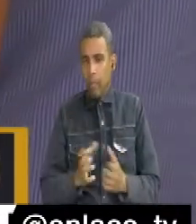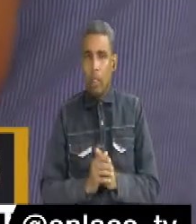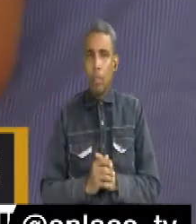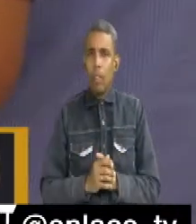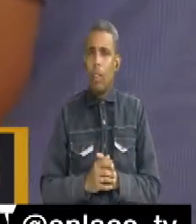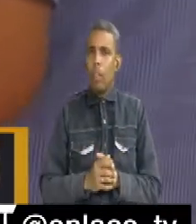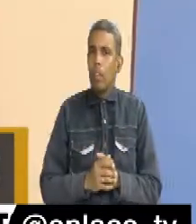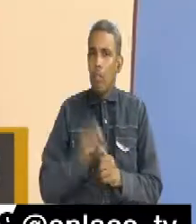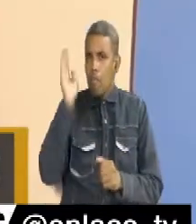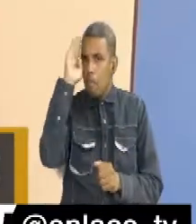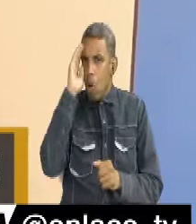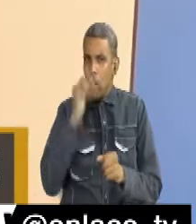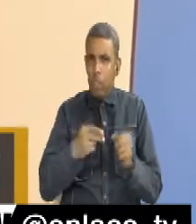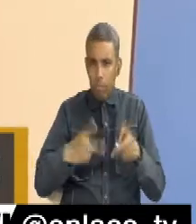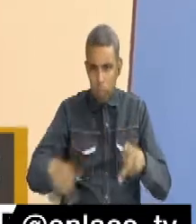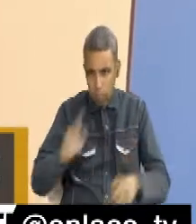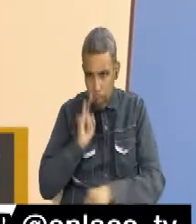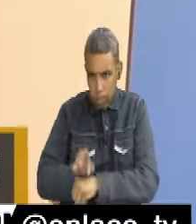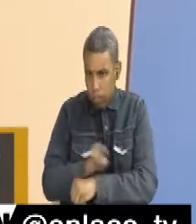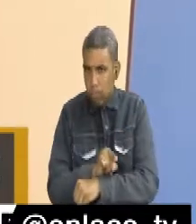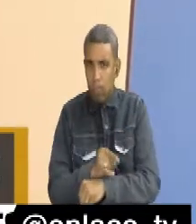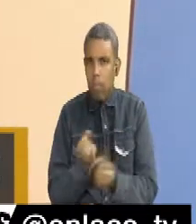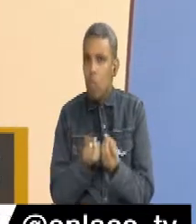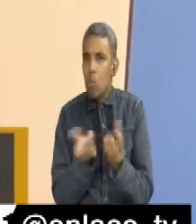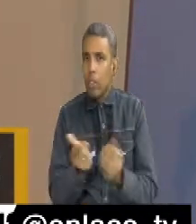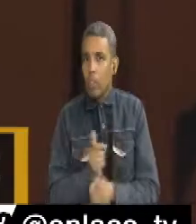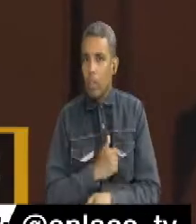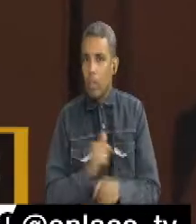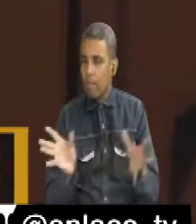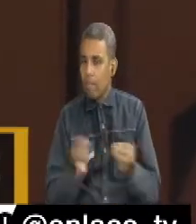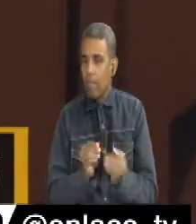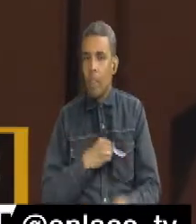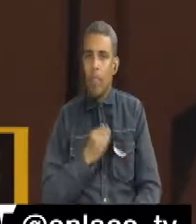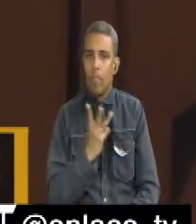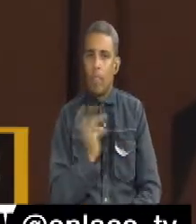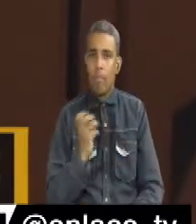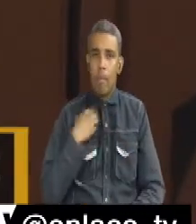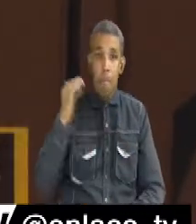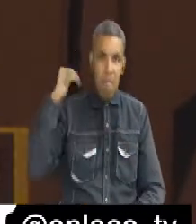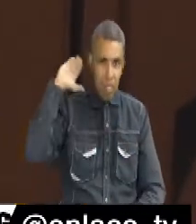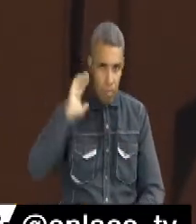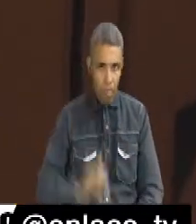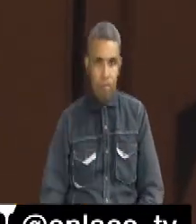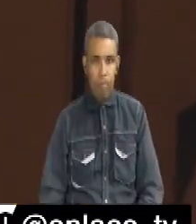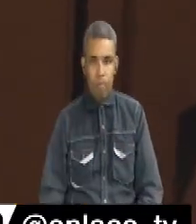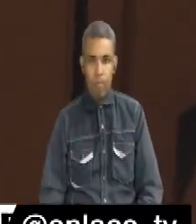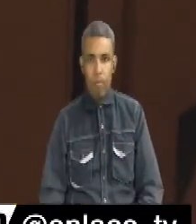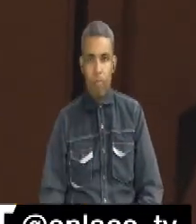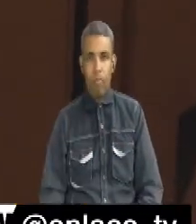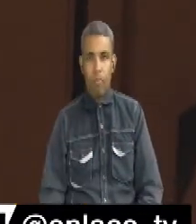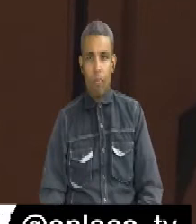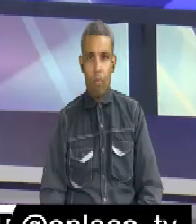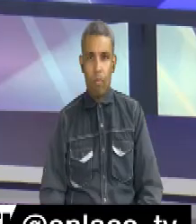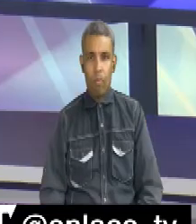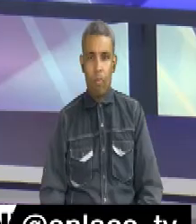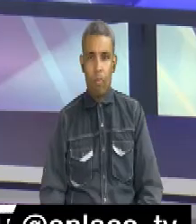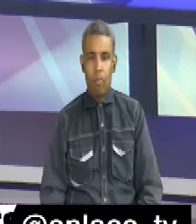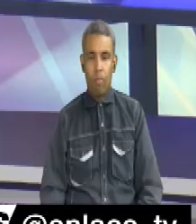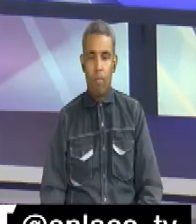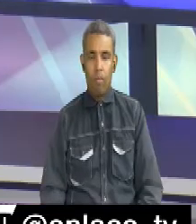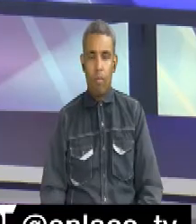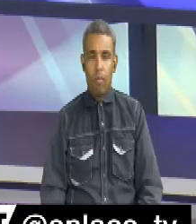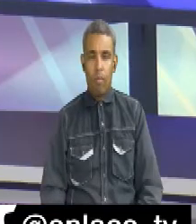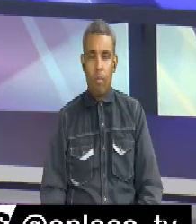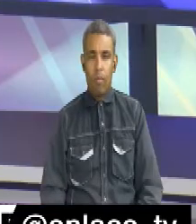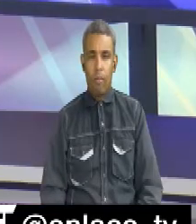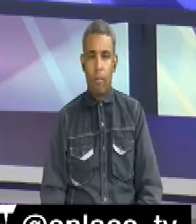estarán al frente de la seguridad de las votaciones de referendo revocatorio que están dispuestas para el próximo 2 de julio.